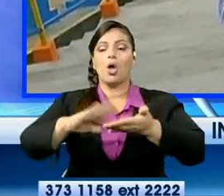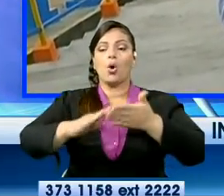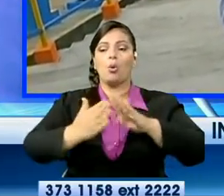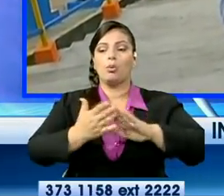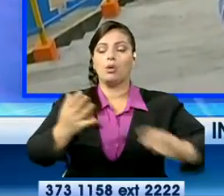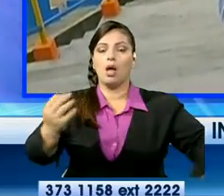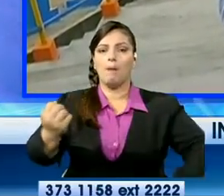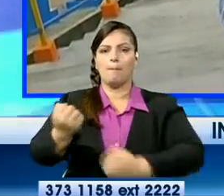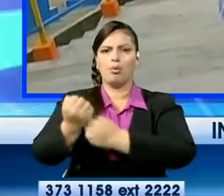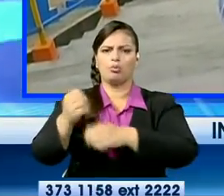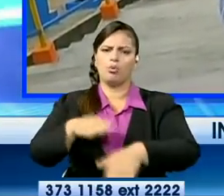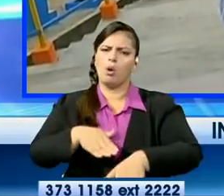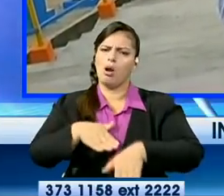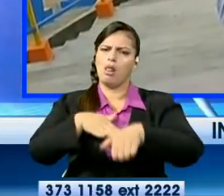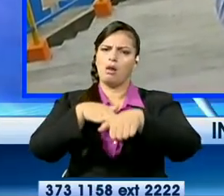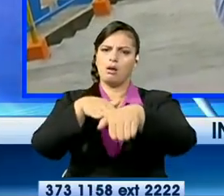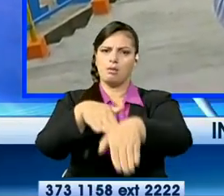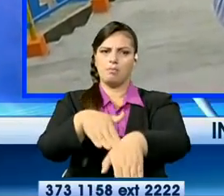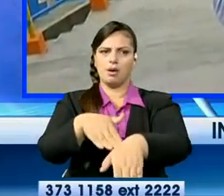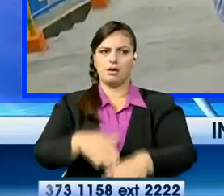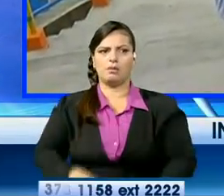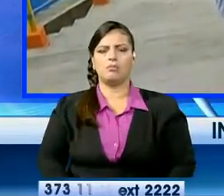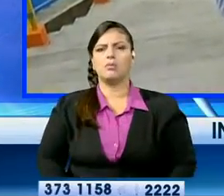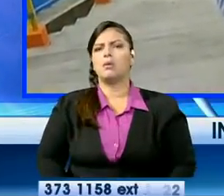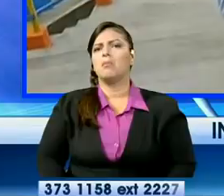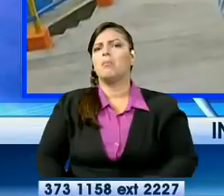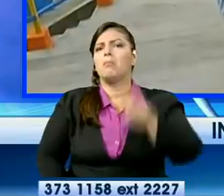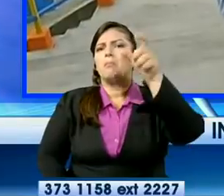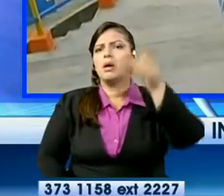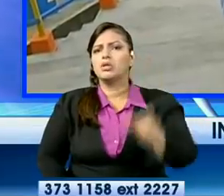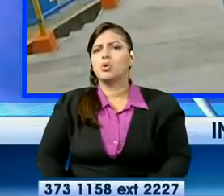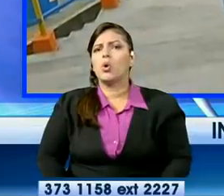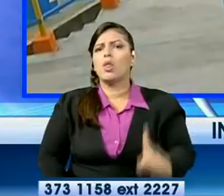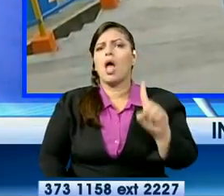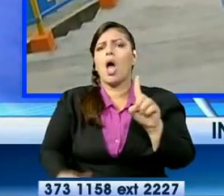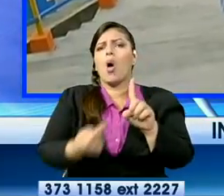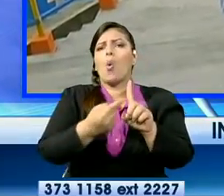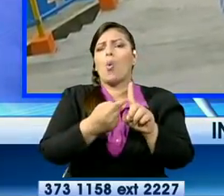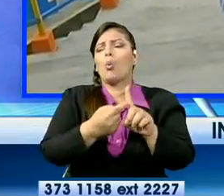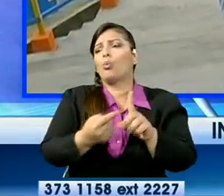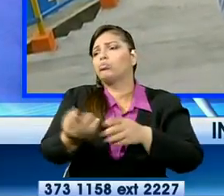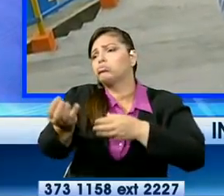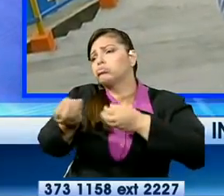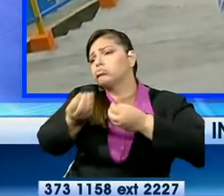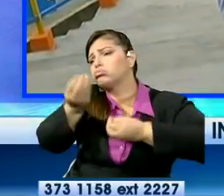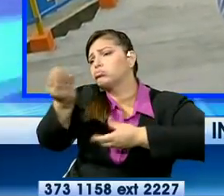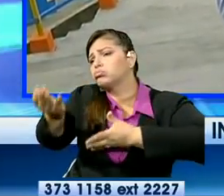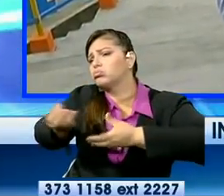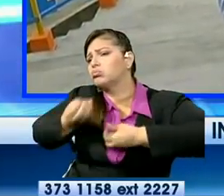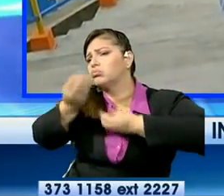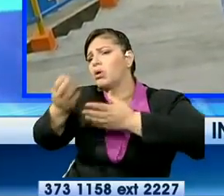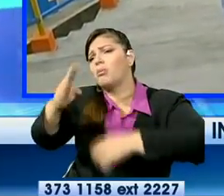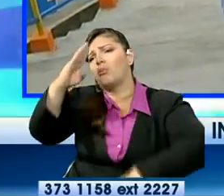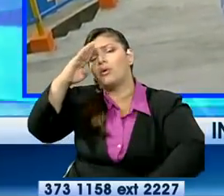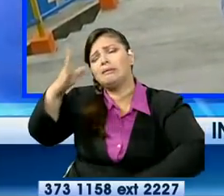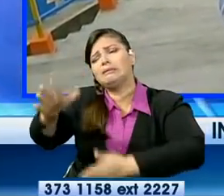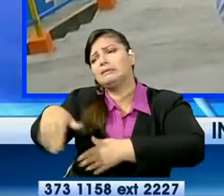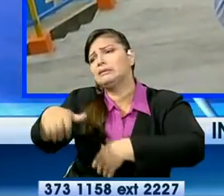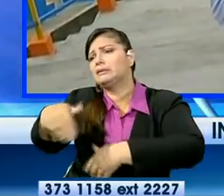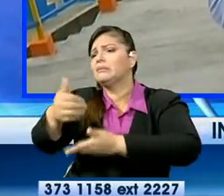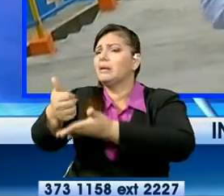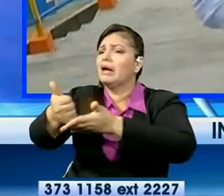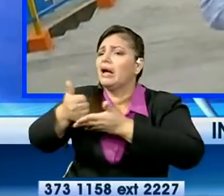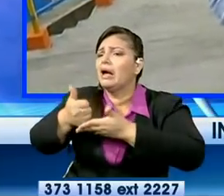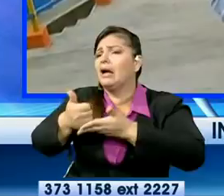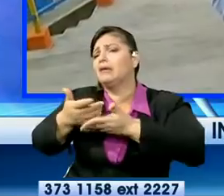comunidad. Una sola golondrina no hace verano. El apoyo, el trabajo conjunto entre uniformados y las comunidades, el barrio